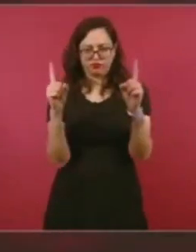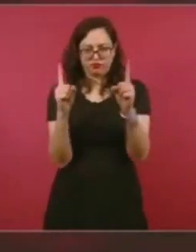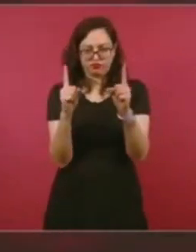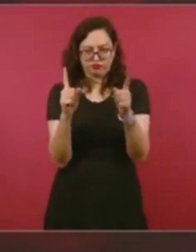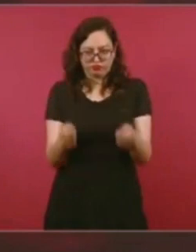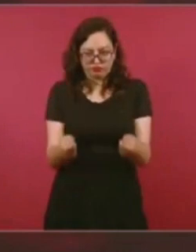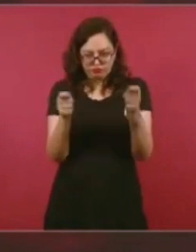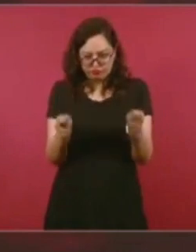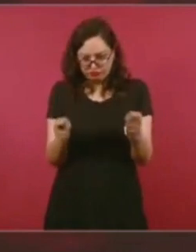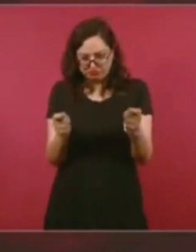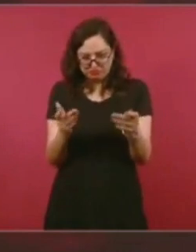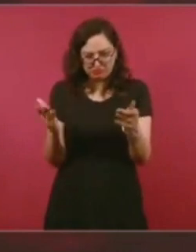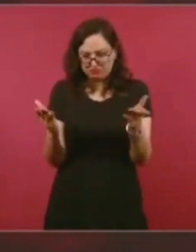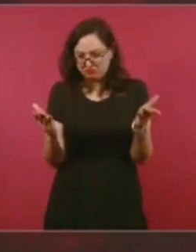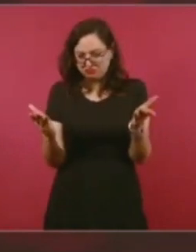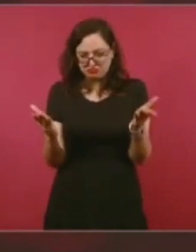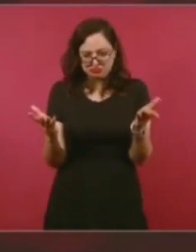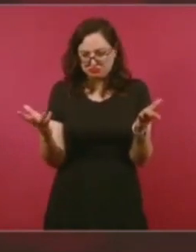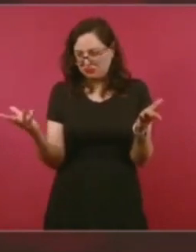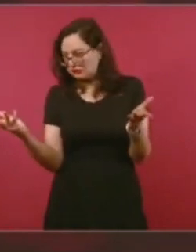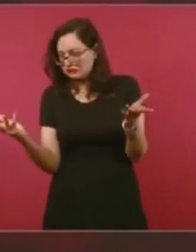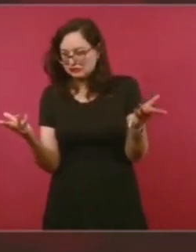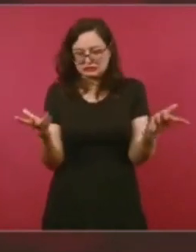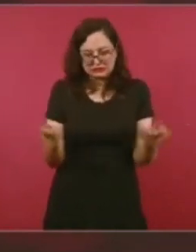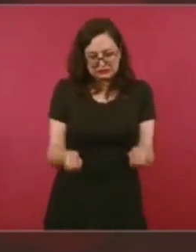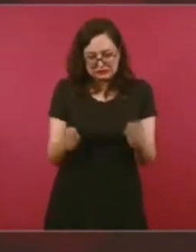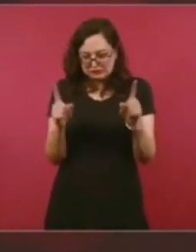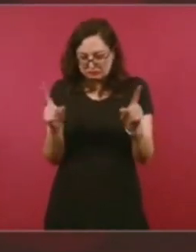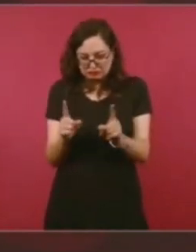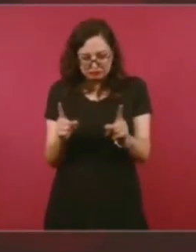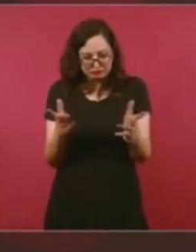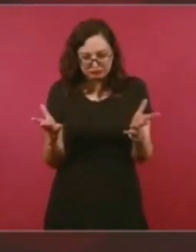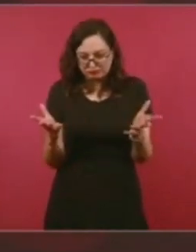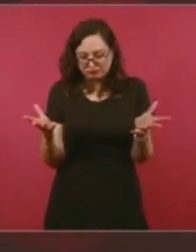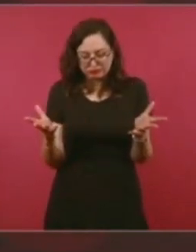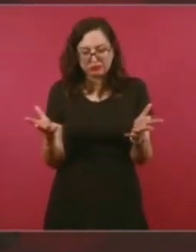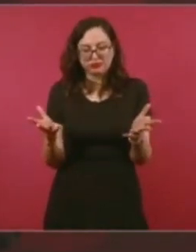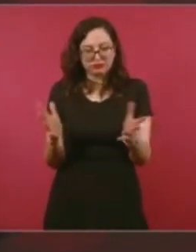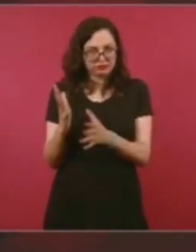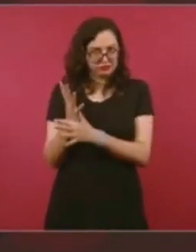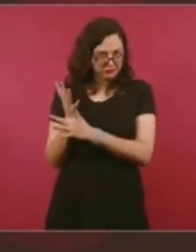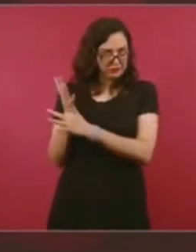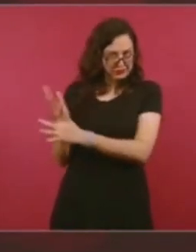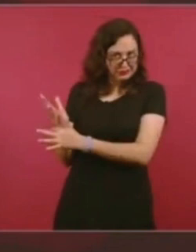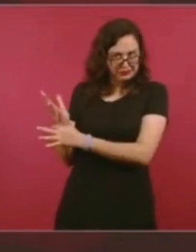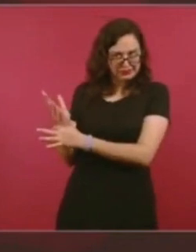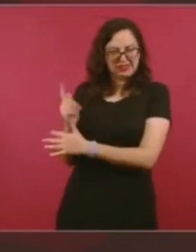hacerse sea ya no se puede